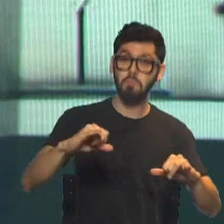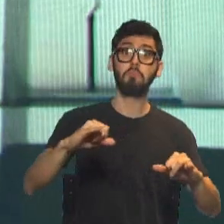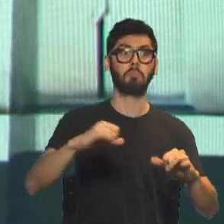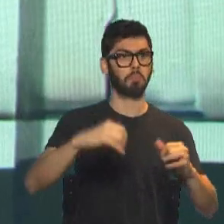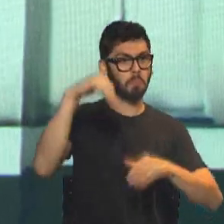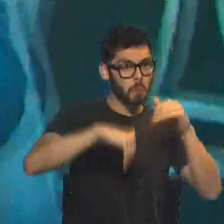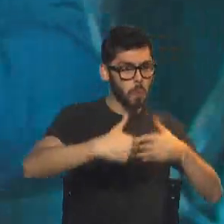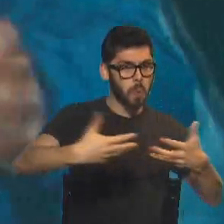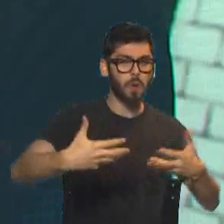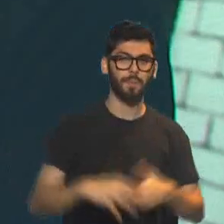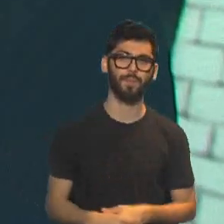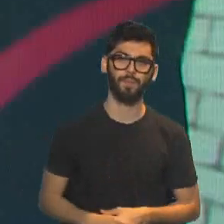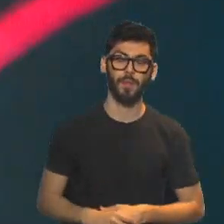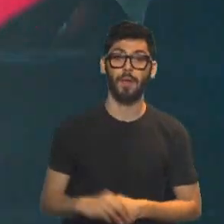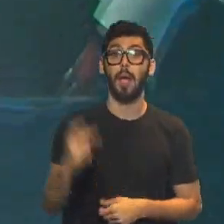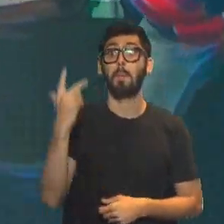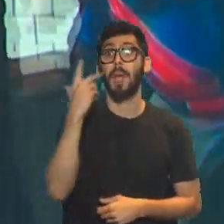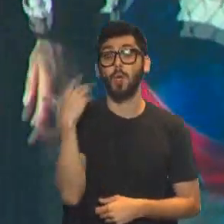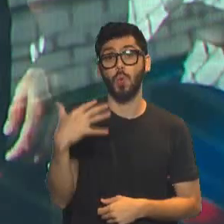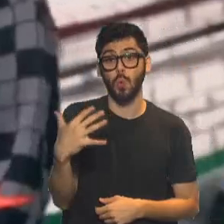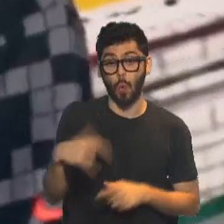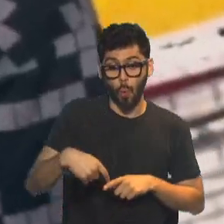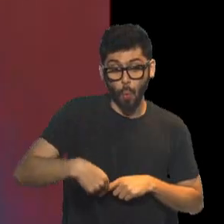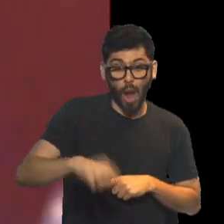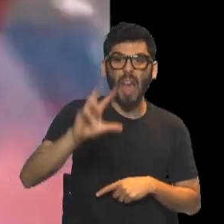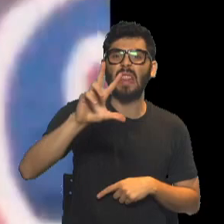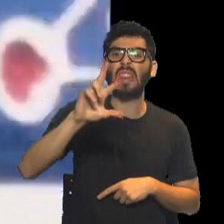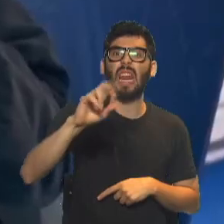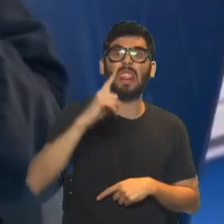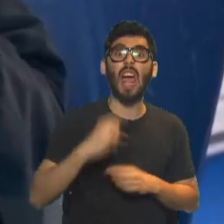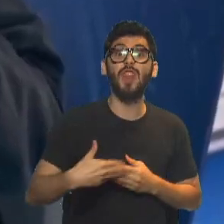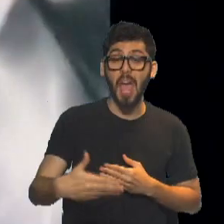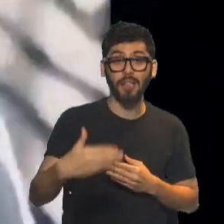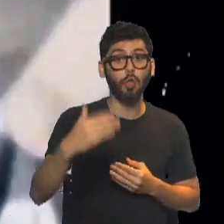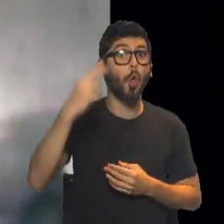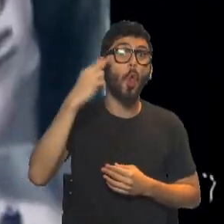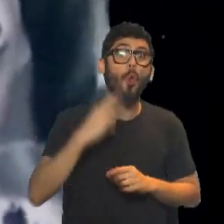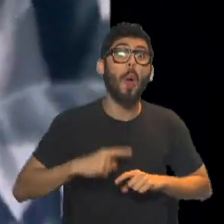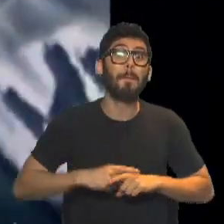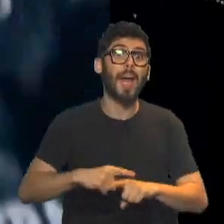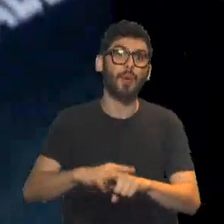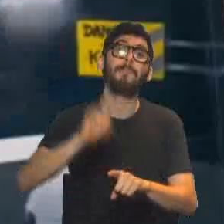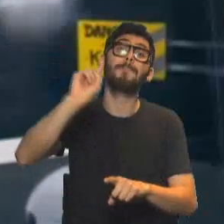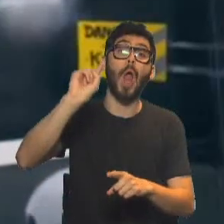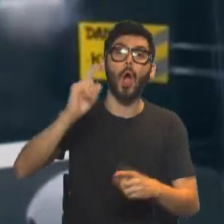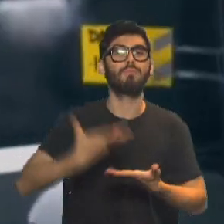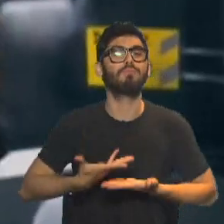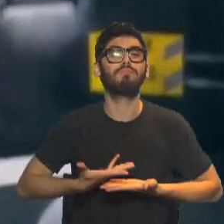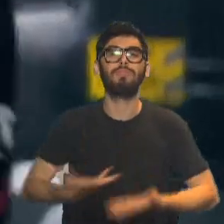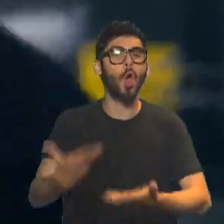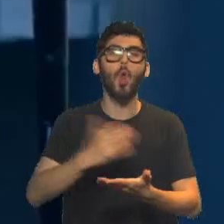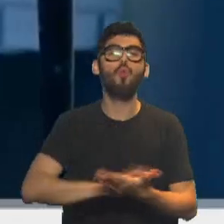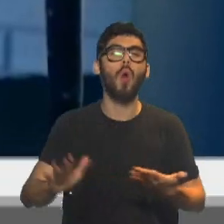Un calendario tremendo para Messi, 9 partidos en los próximos 30 días, pero con nueva presentación.